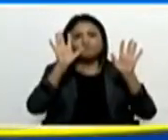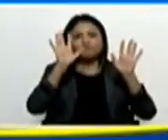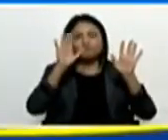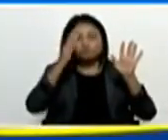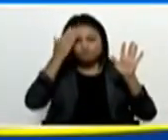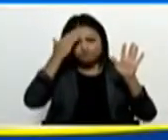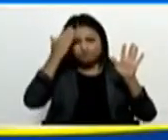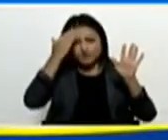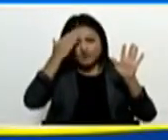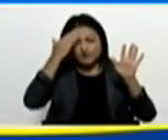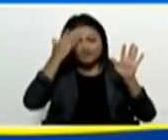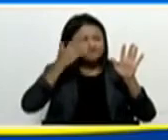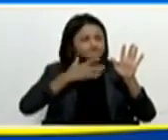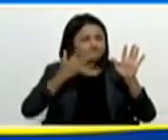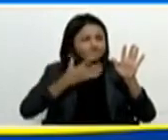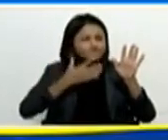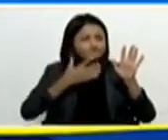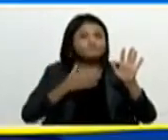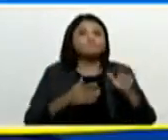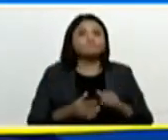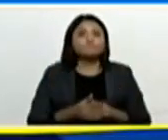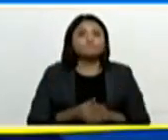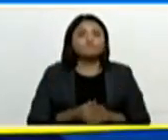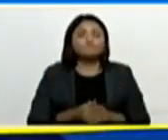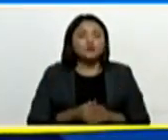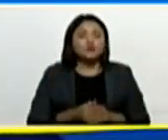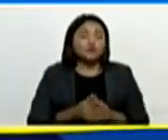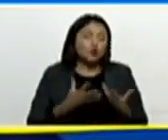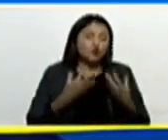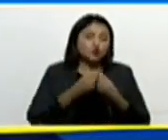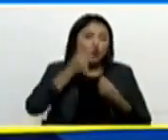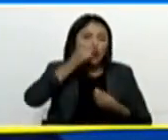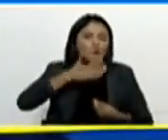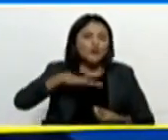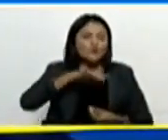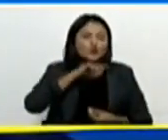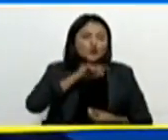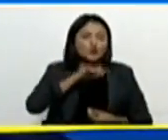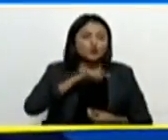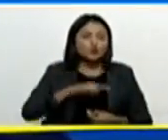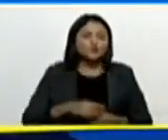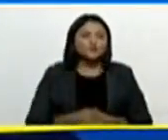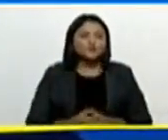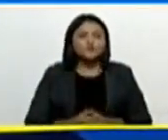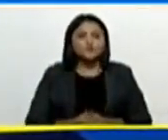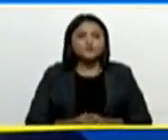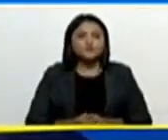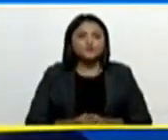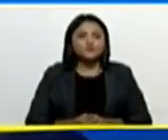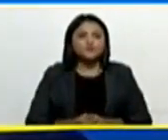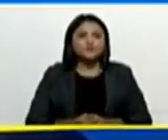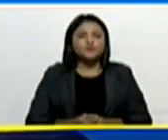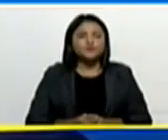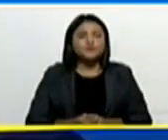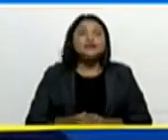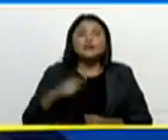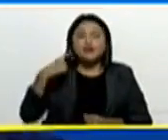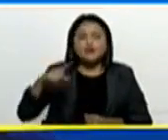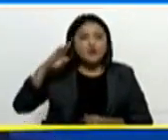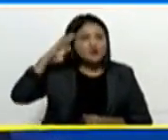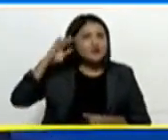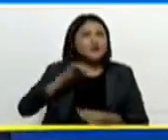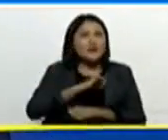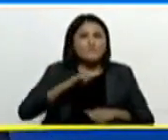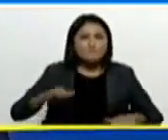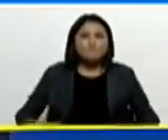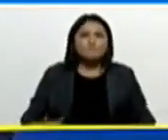saber que contaban en primer lugar con un pueblo y también que contaban con unas fuerzas armadas